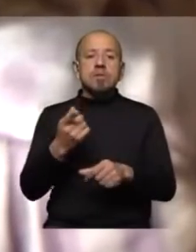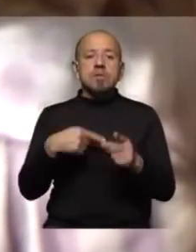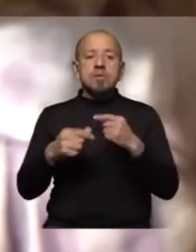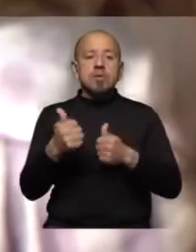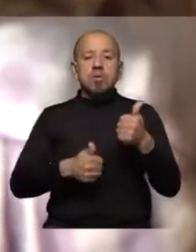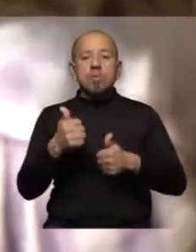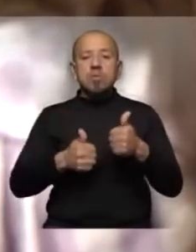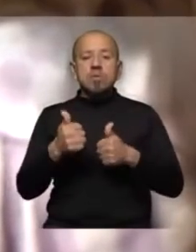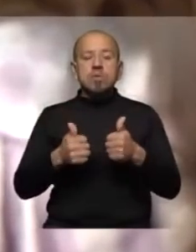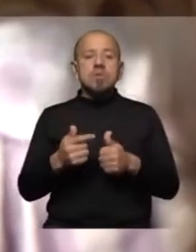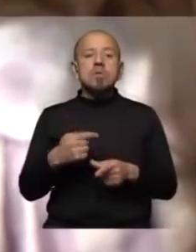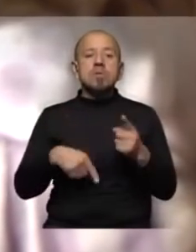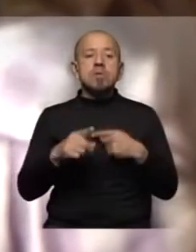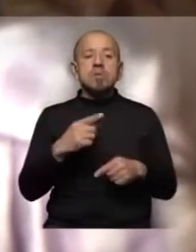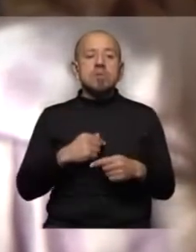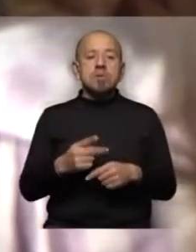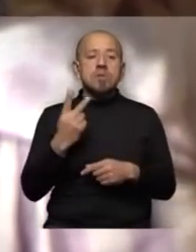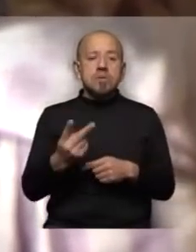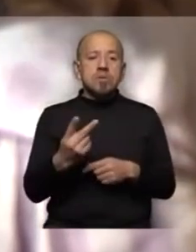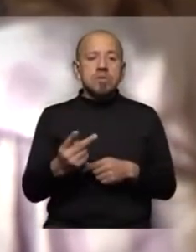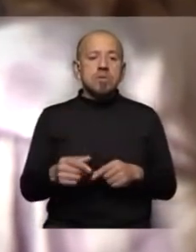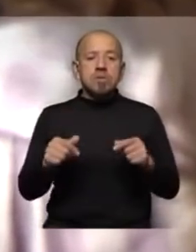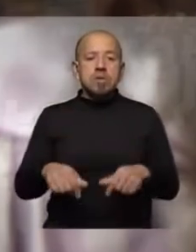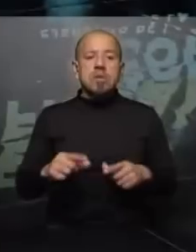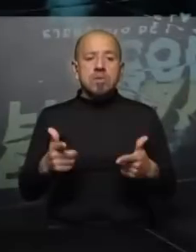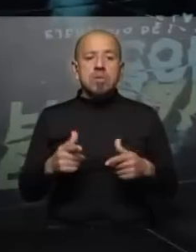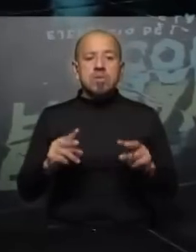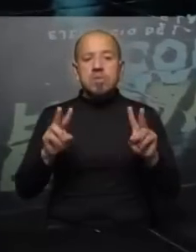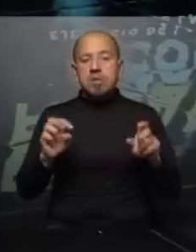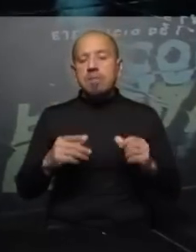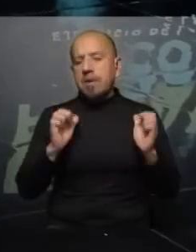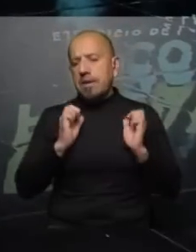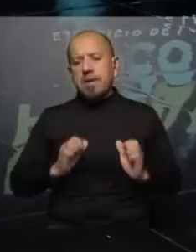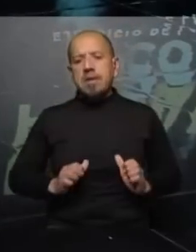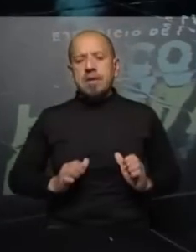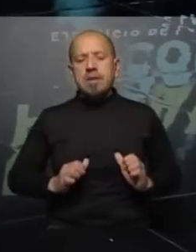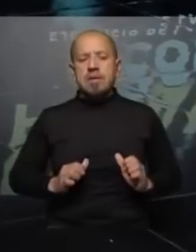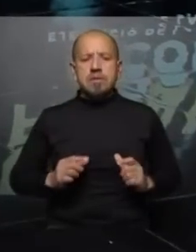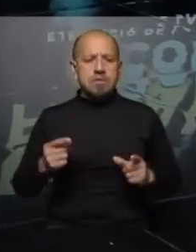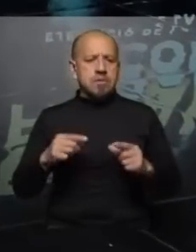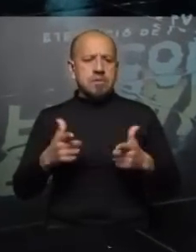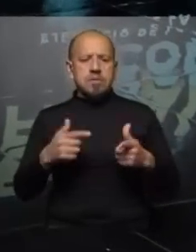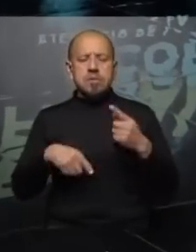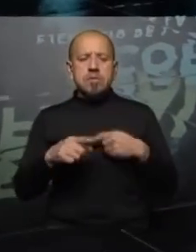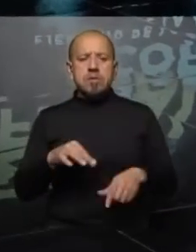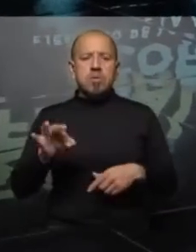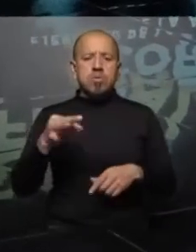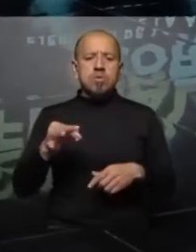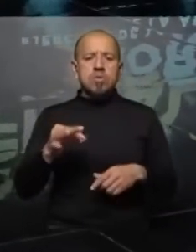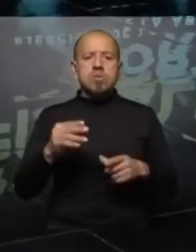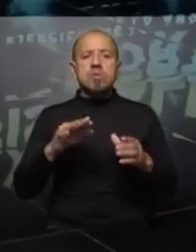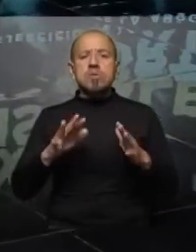ellos en el mercado y creo que esas son las dos razones es decir acá No hay razones éticas no hay razones estéticas acá la única razón es